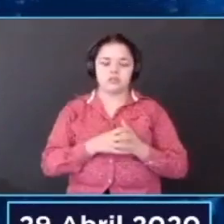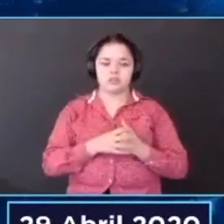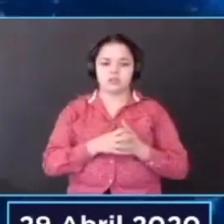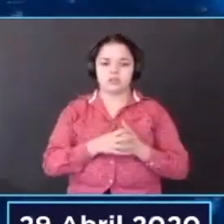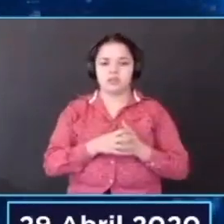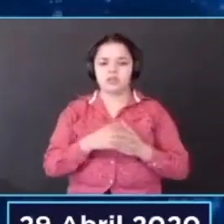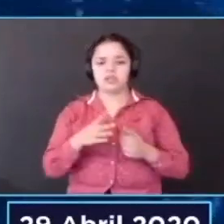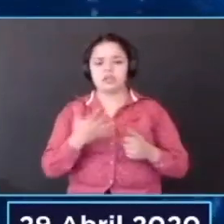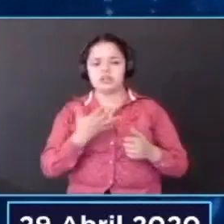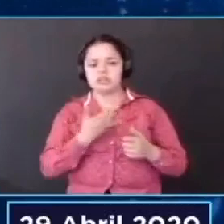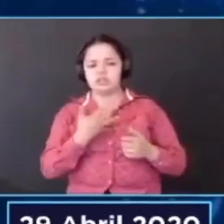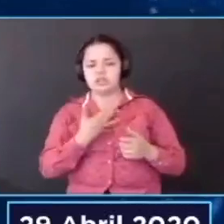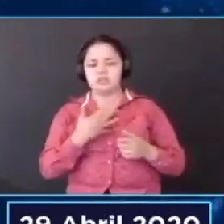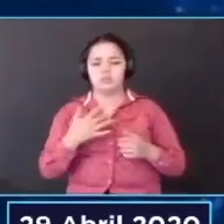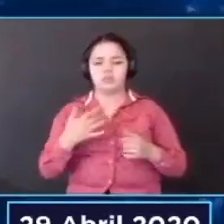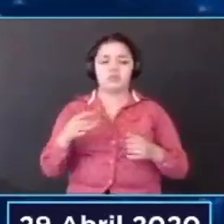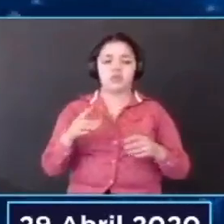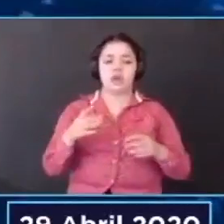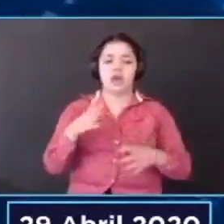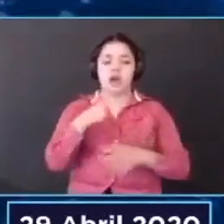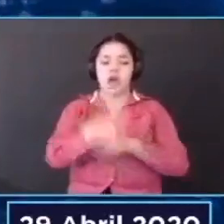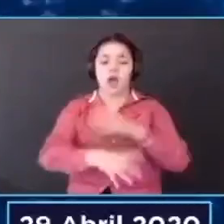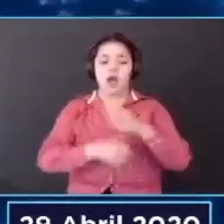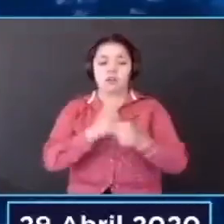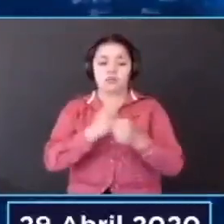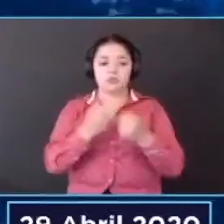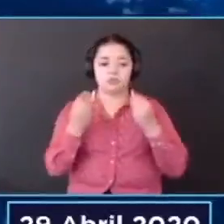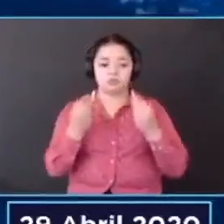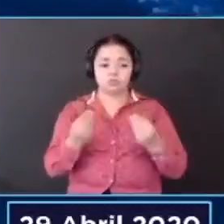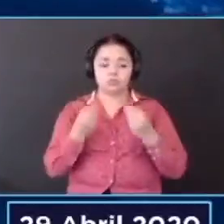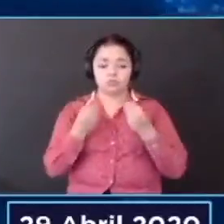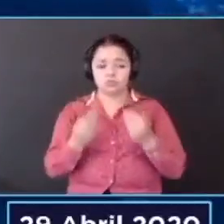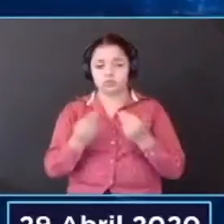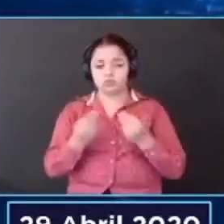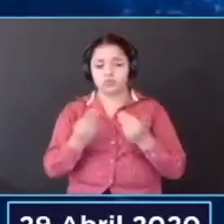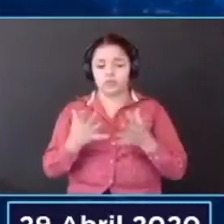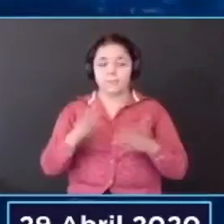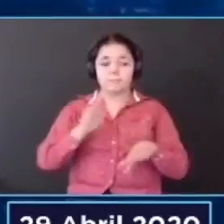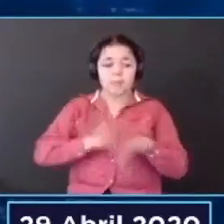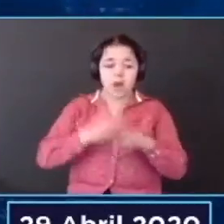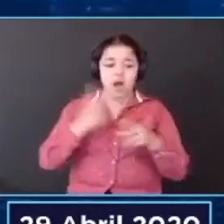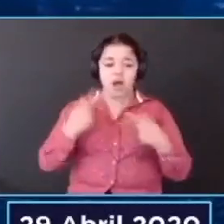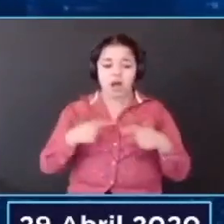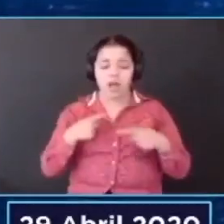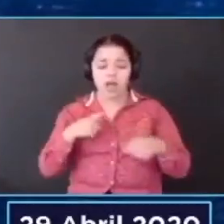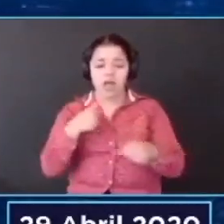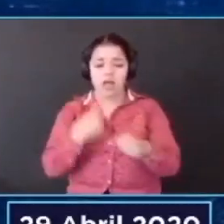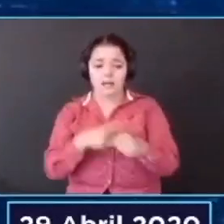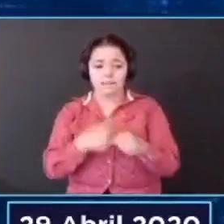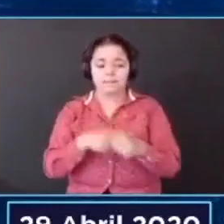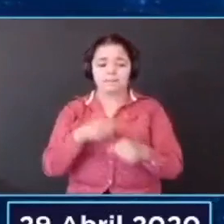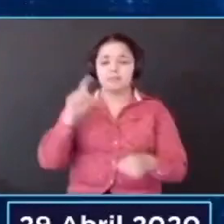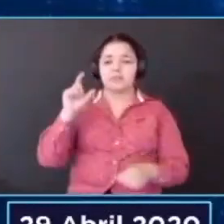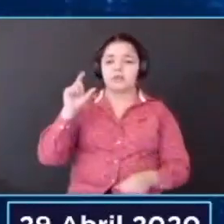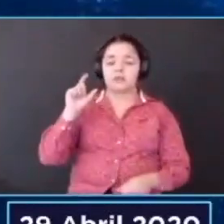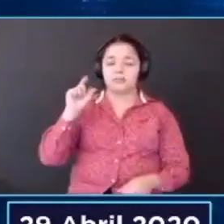años tenemos 7 casos y salta de repente la columna con más casos. De